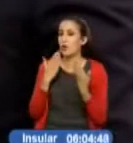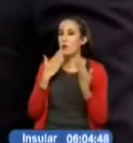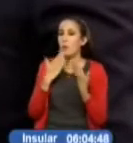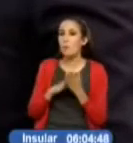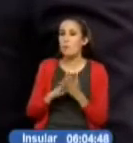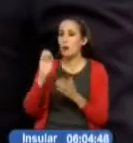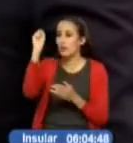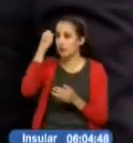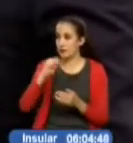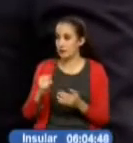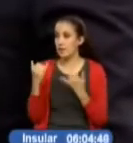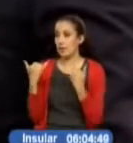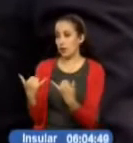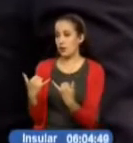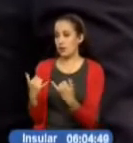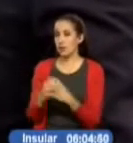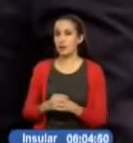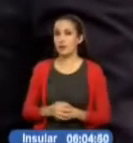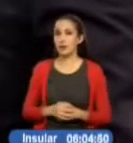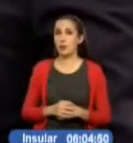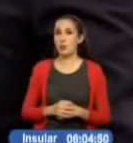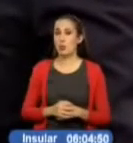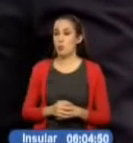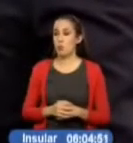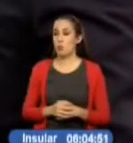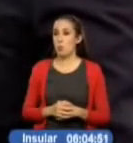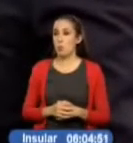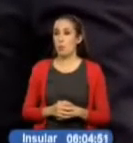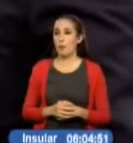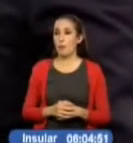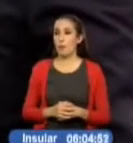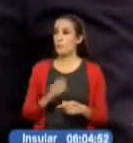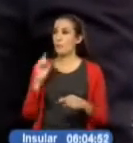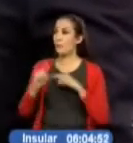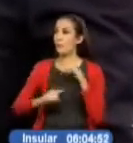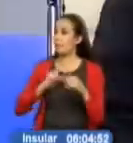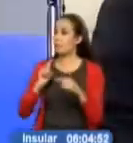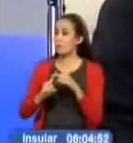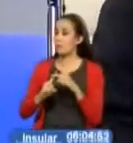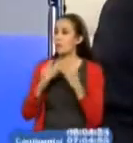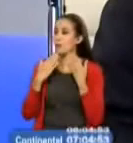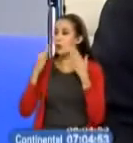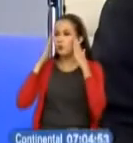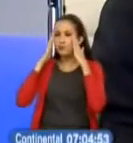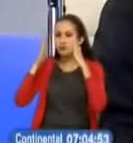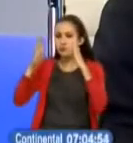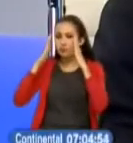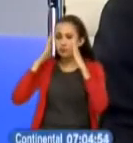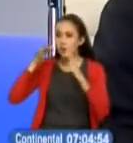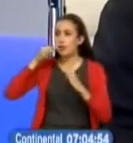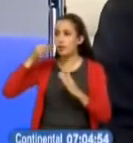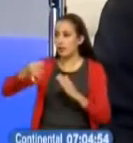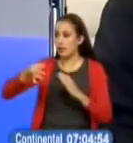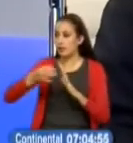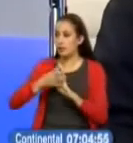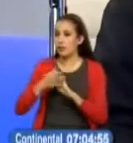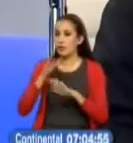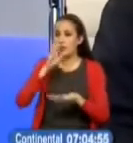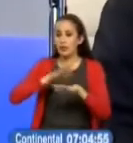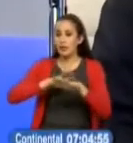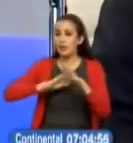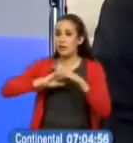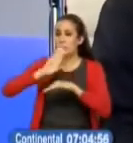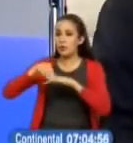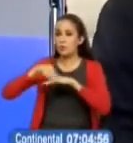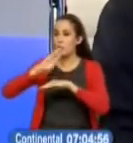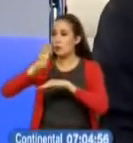régimen Sierra en este momento, ¿no? Es decir, cuando debe estar concentrado en los exámenes finales, le estamos poniendo una carga adicional,